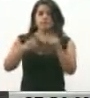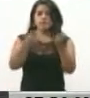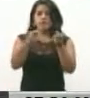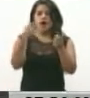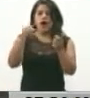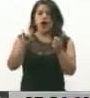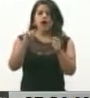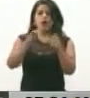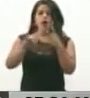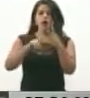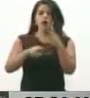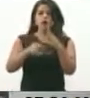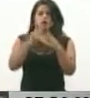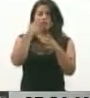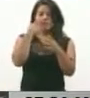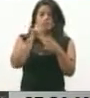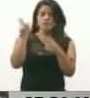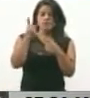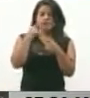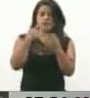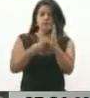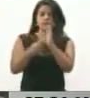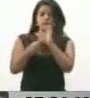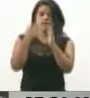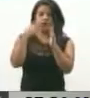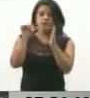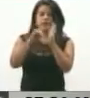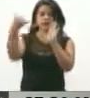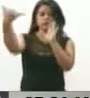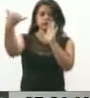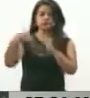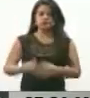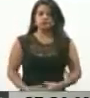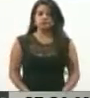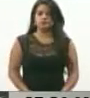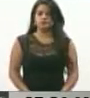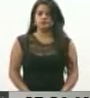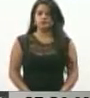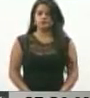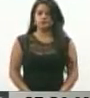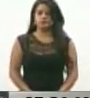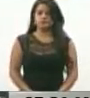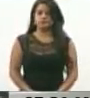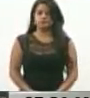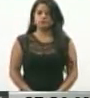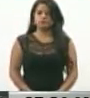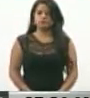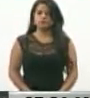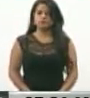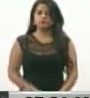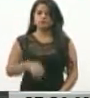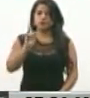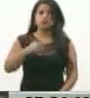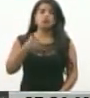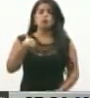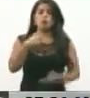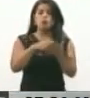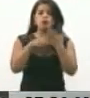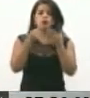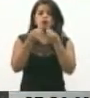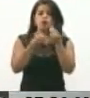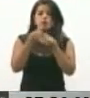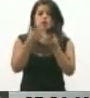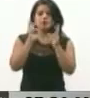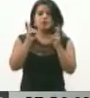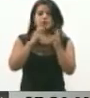otra. ¿Por aquí? Por allá, muéstralo por aquí. Aquí tenemos el televisor también, José Joaquín. Nos gustaría que nos mostraras algo del despliegue que se ha hecho